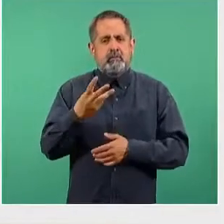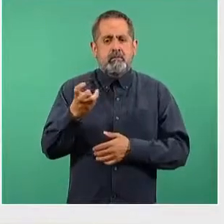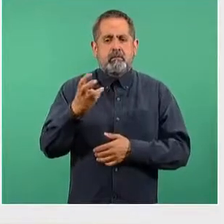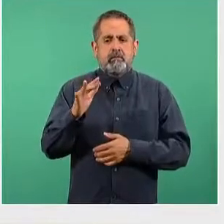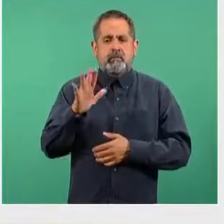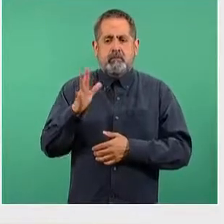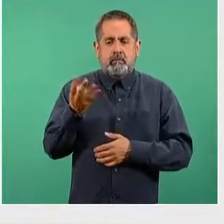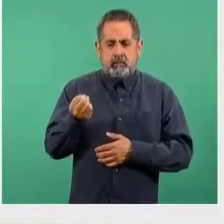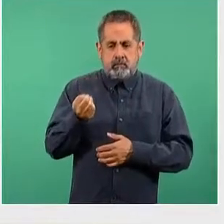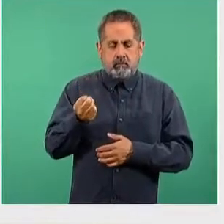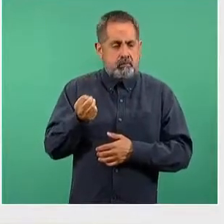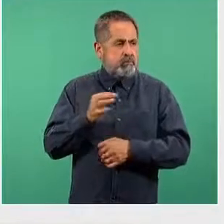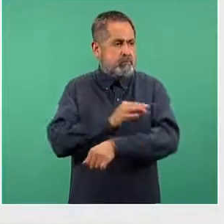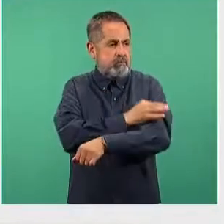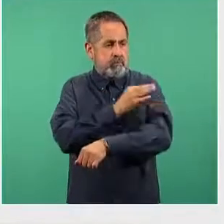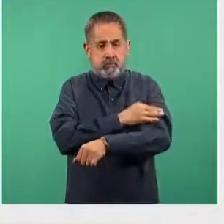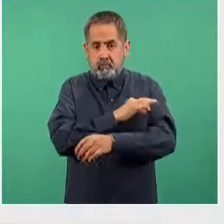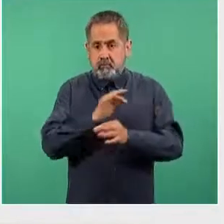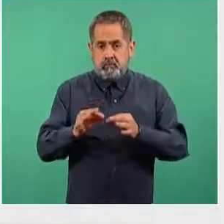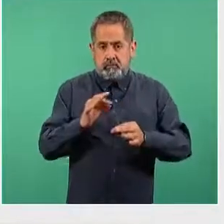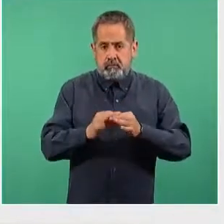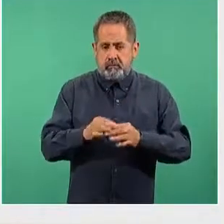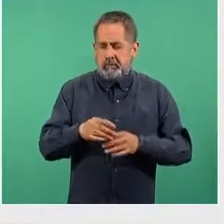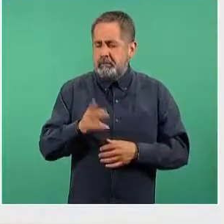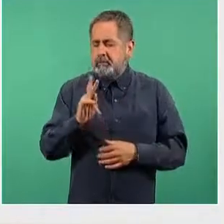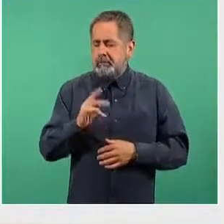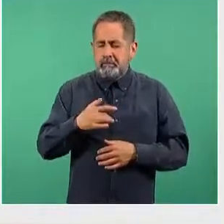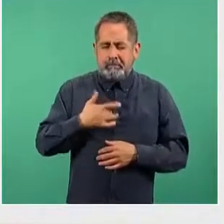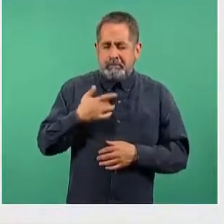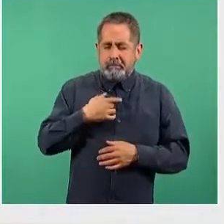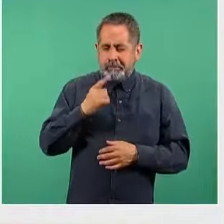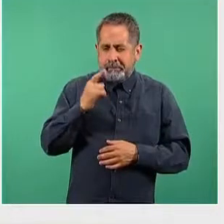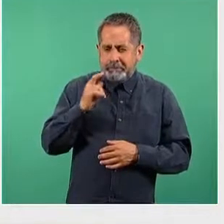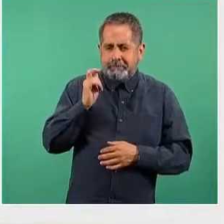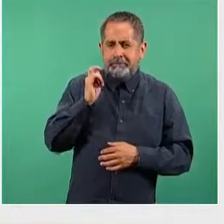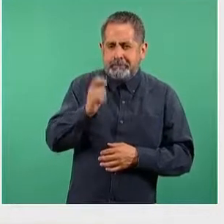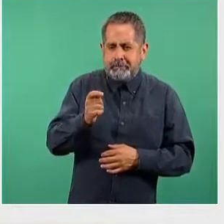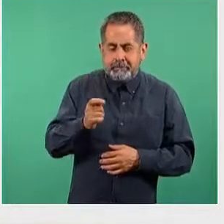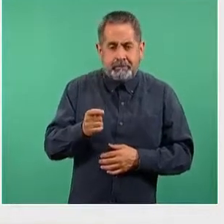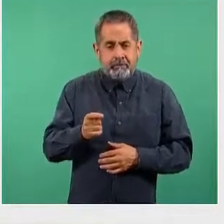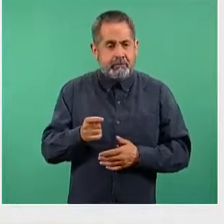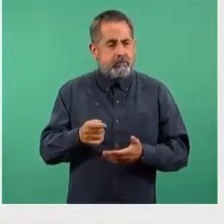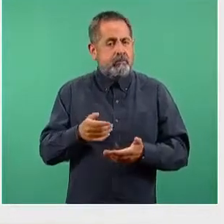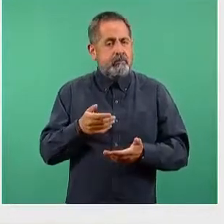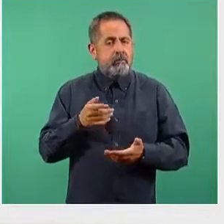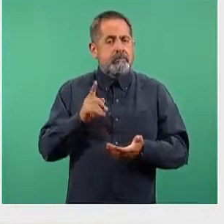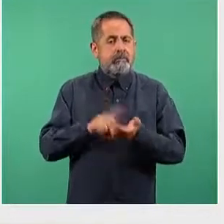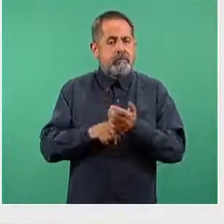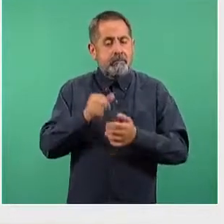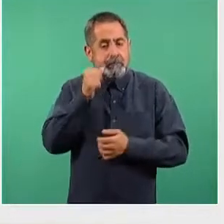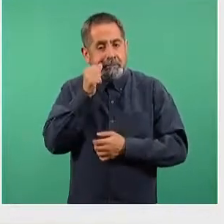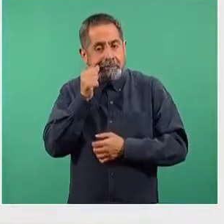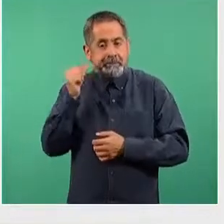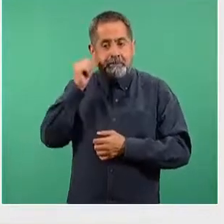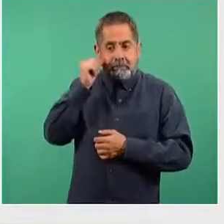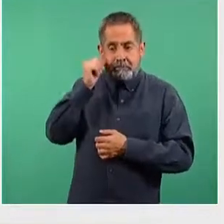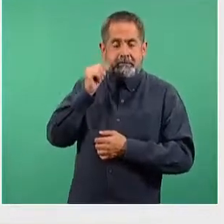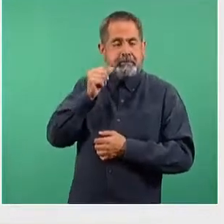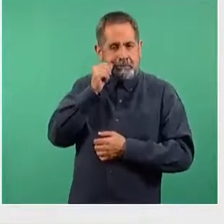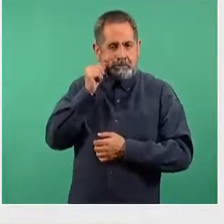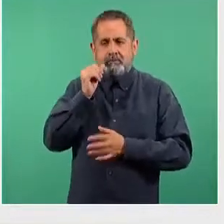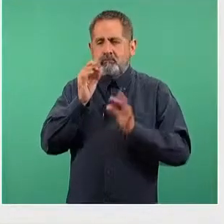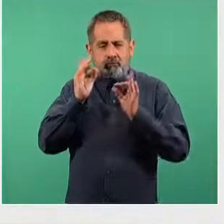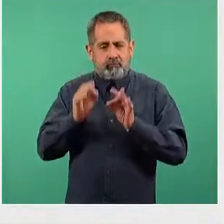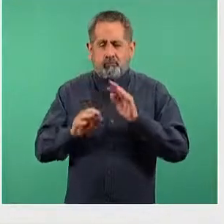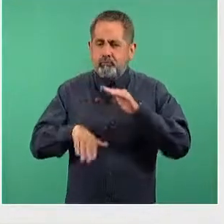334.359 dosis. Sin embargo, llamamos más bien su atención a la actualización del día de ayer,